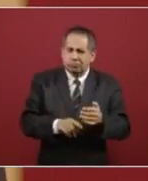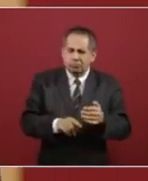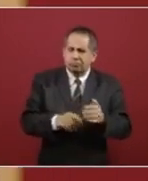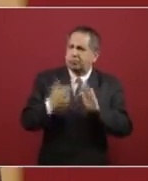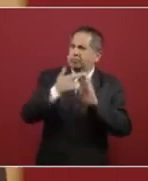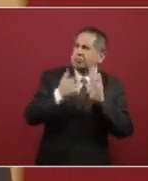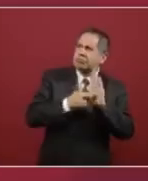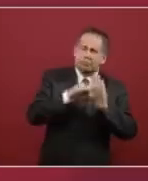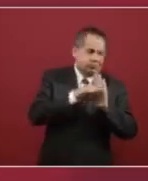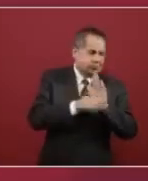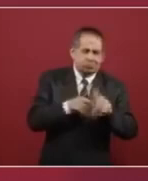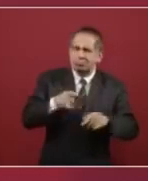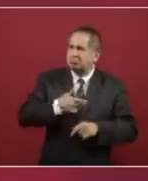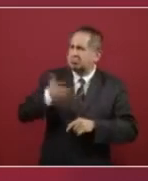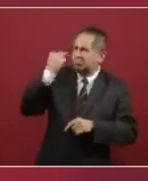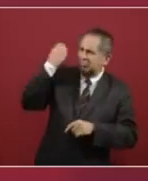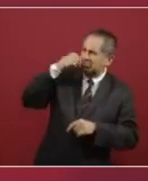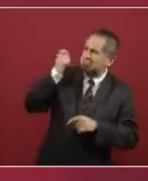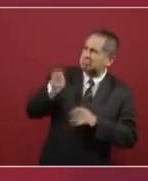regulación